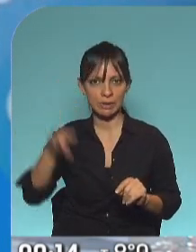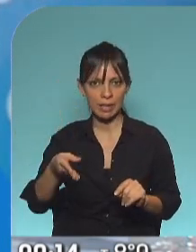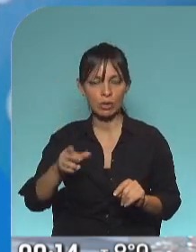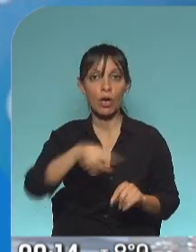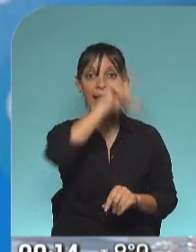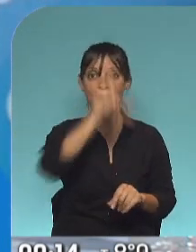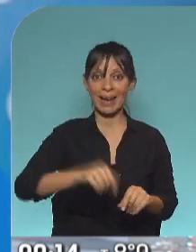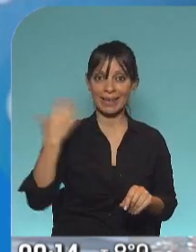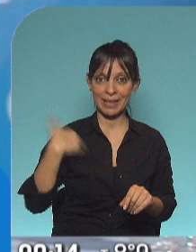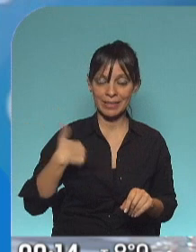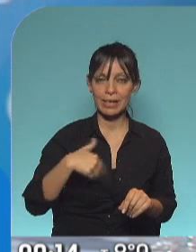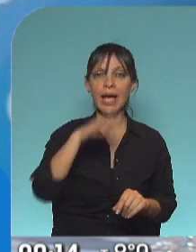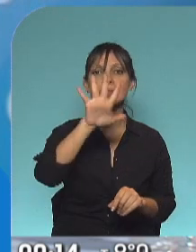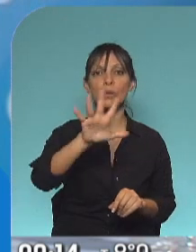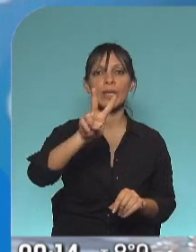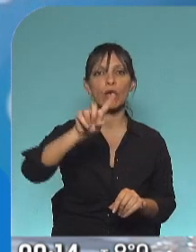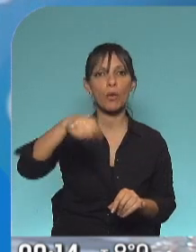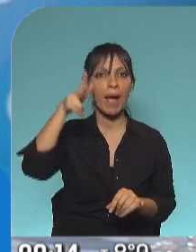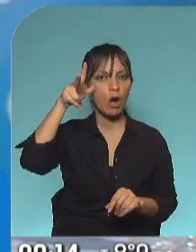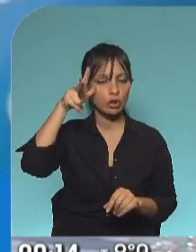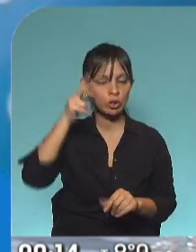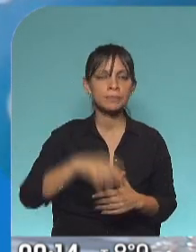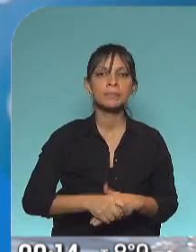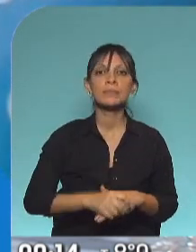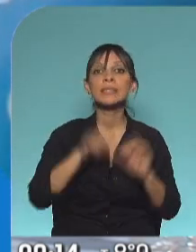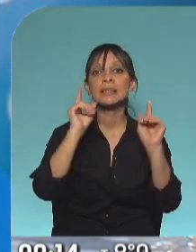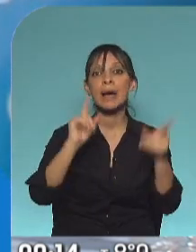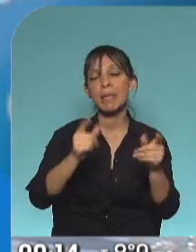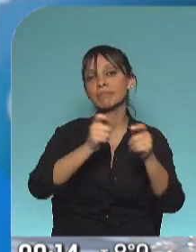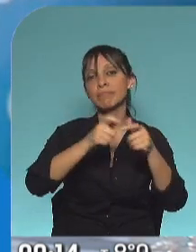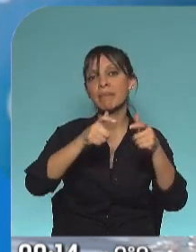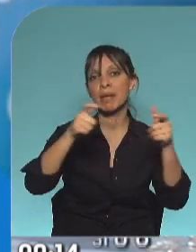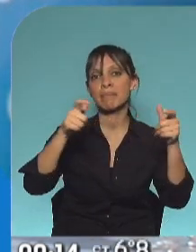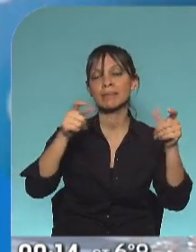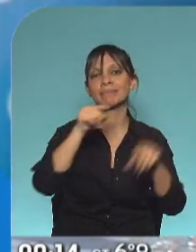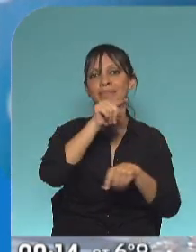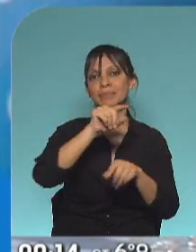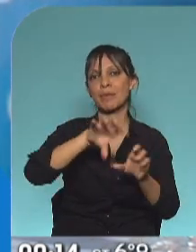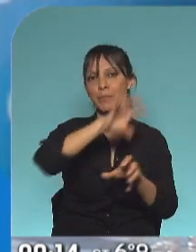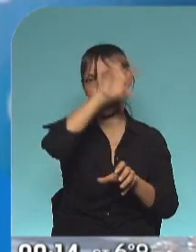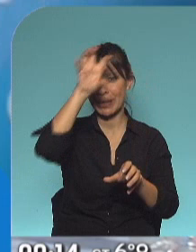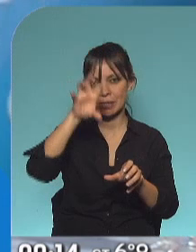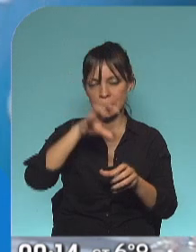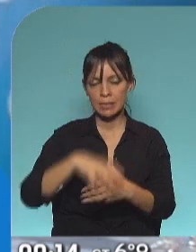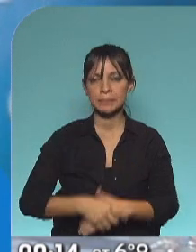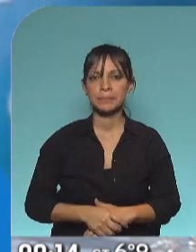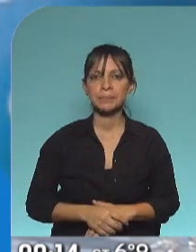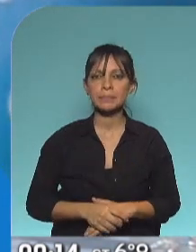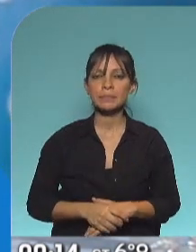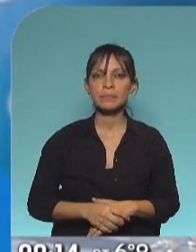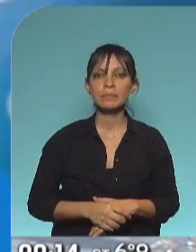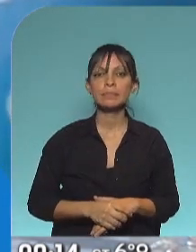país 52.8, también a expensas de este aumento de los casos en el resto del país.